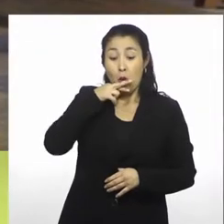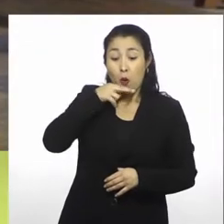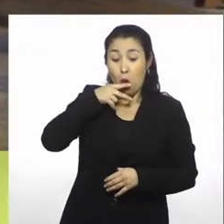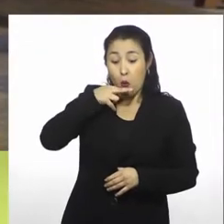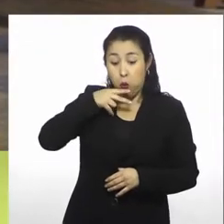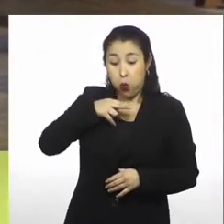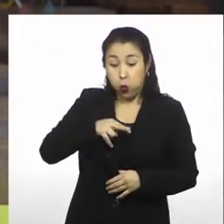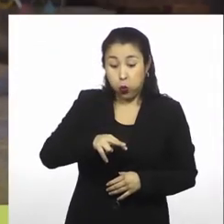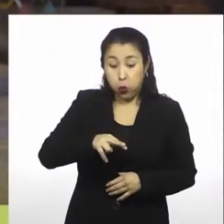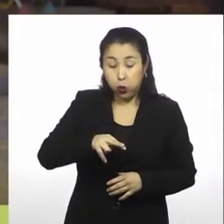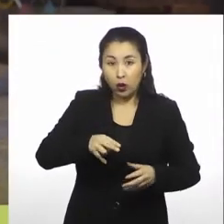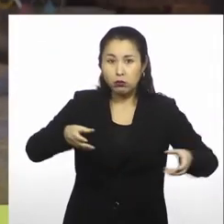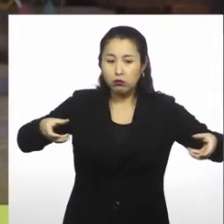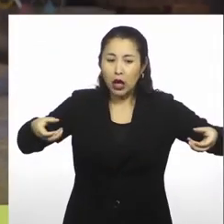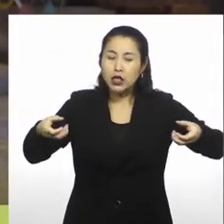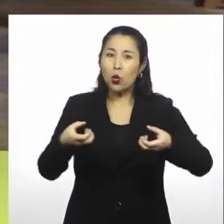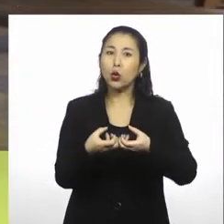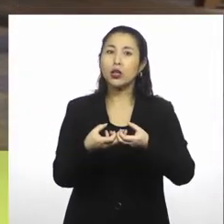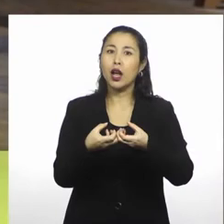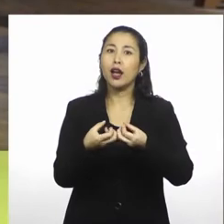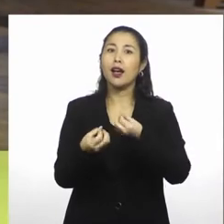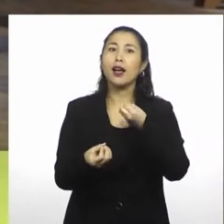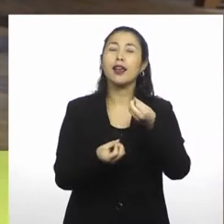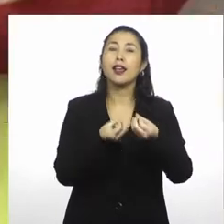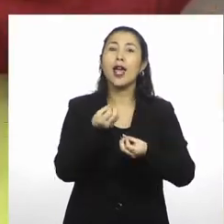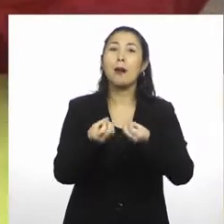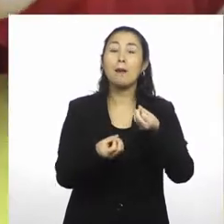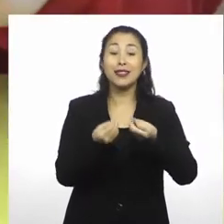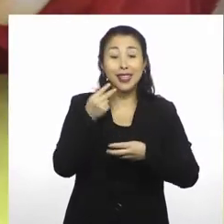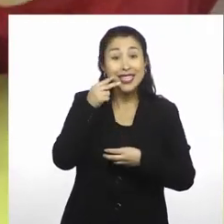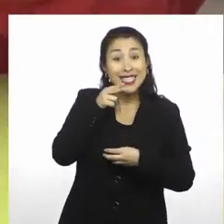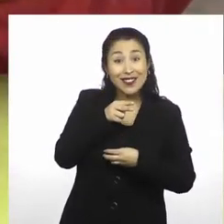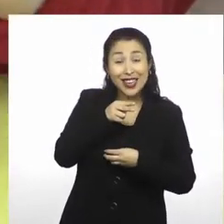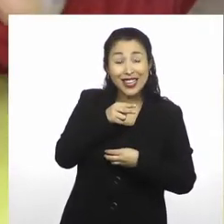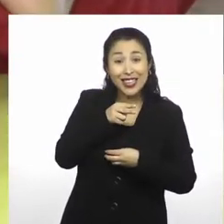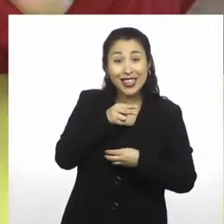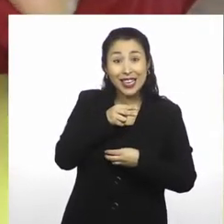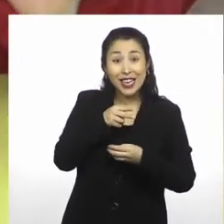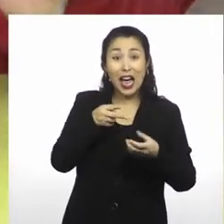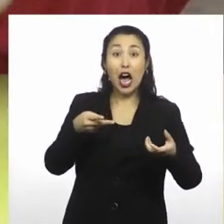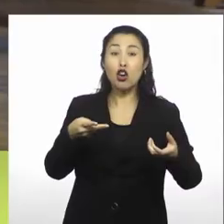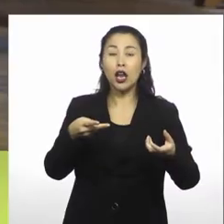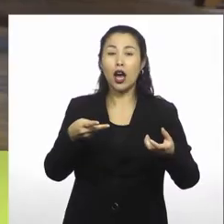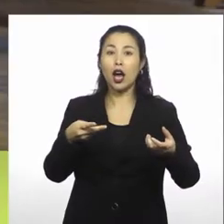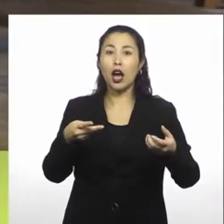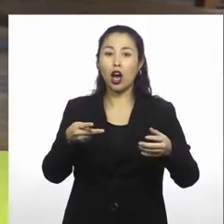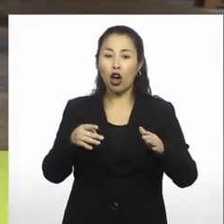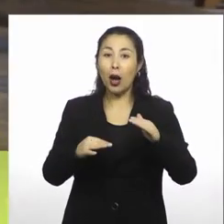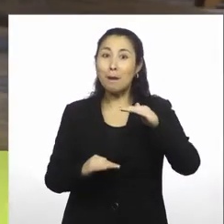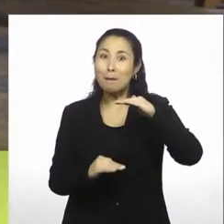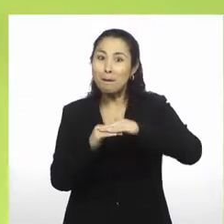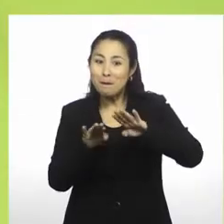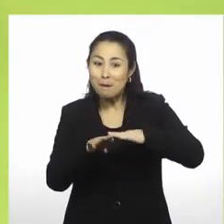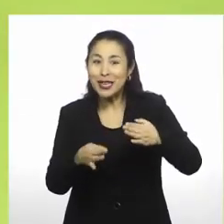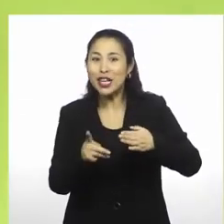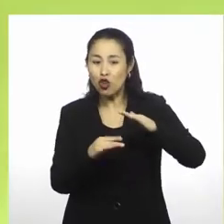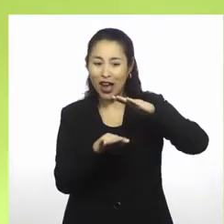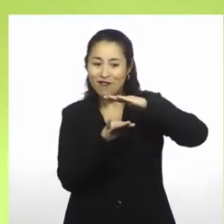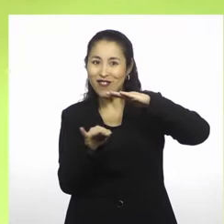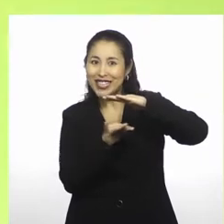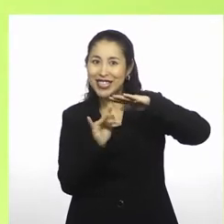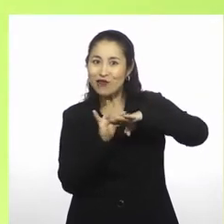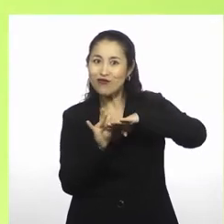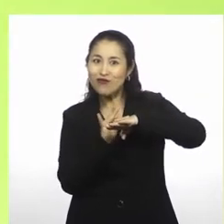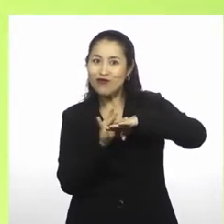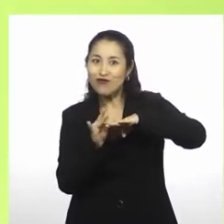Las latas se juntan. ¿Qué es lo que está pasando? Si se fijan, ahora las latas ya no están en contacto con la mesa, sino que hay un pequeño espacio. Eso